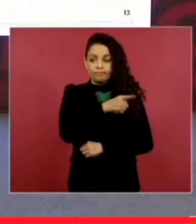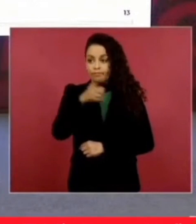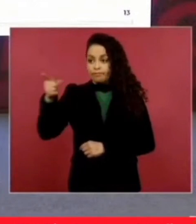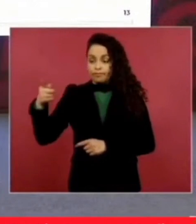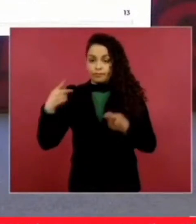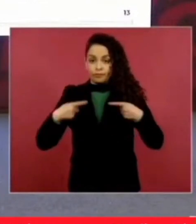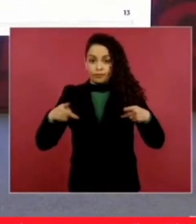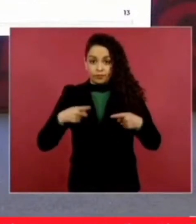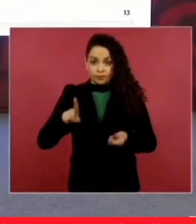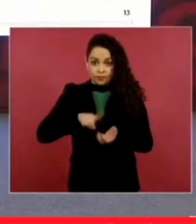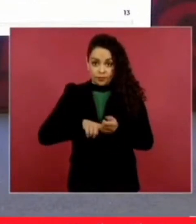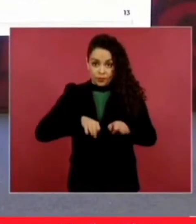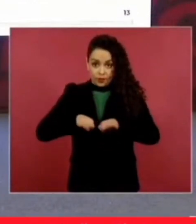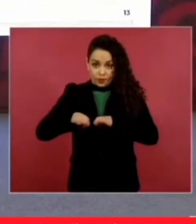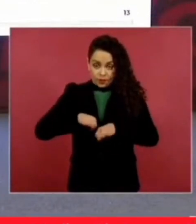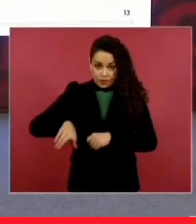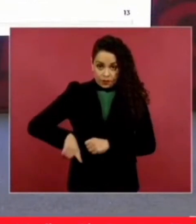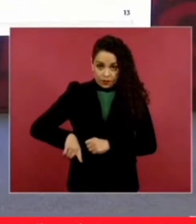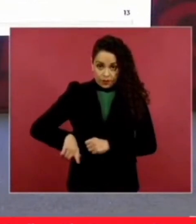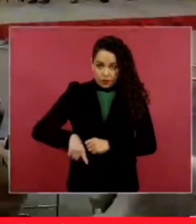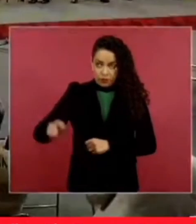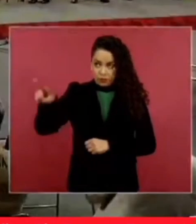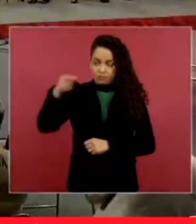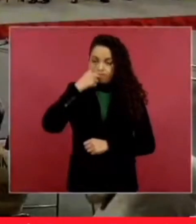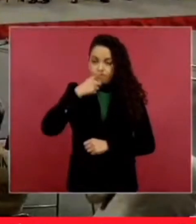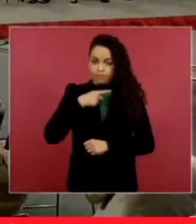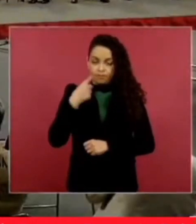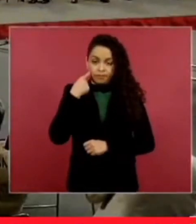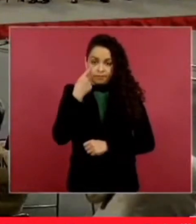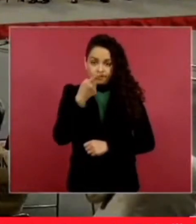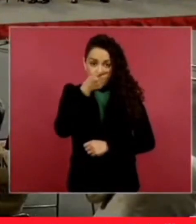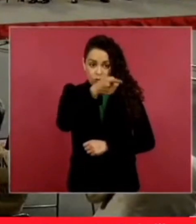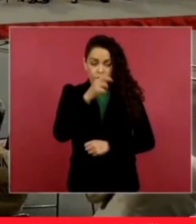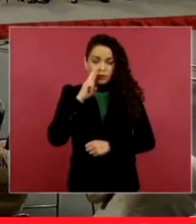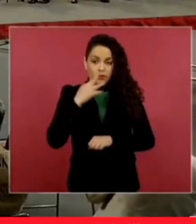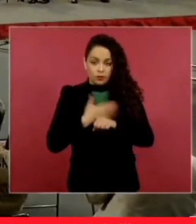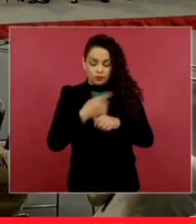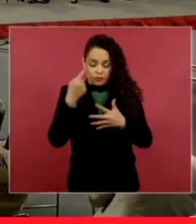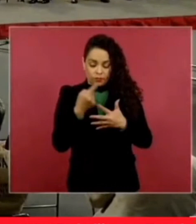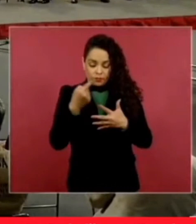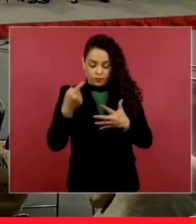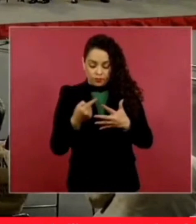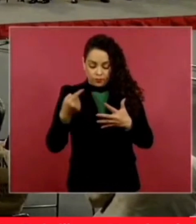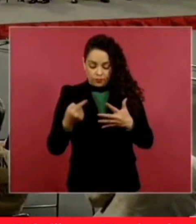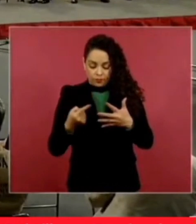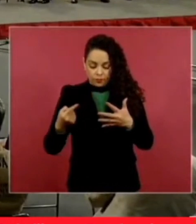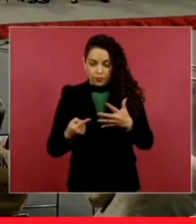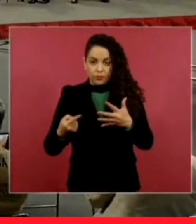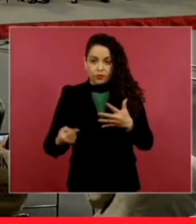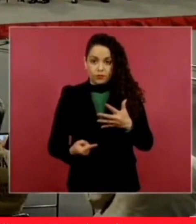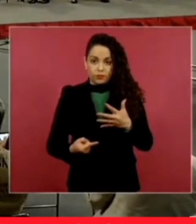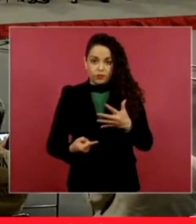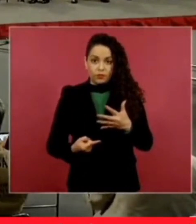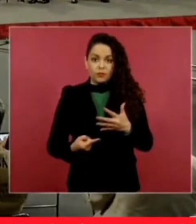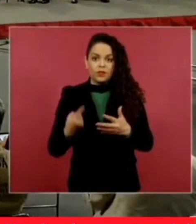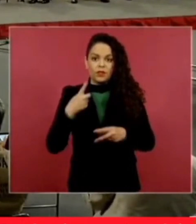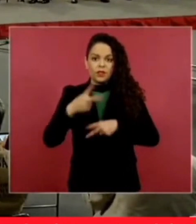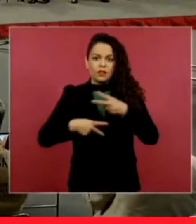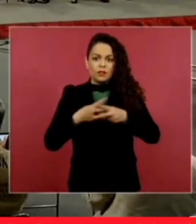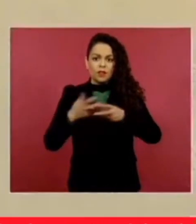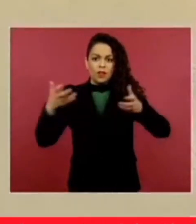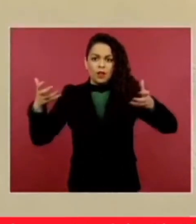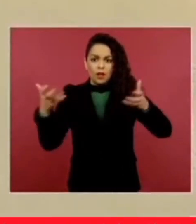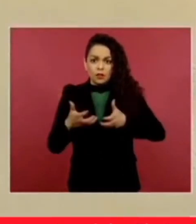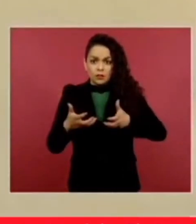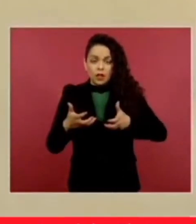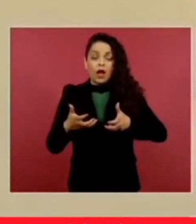y servidores que hagamos trabajo directamente en territorio, escuchando a la gente. Y volvemos a